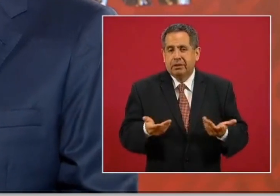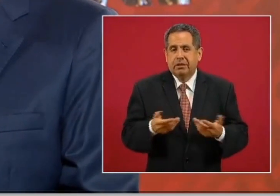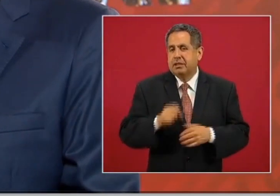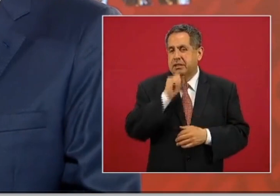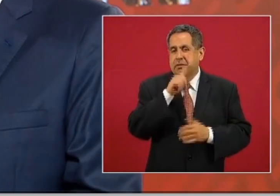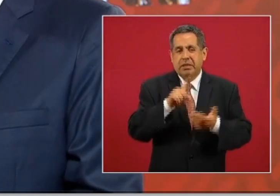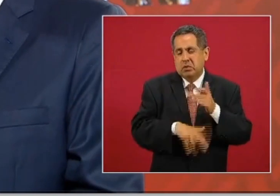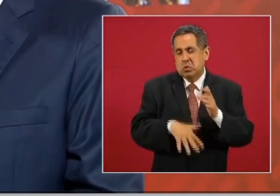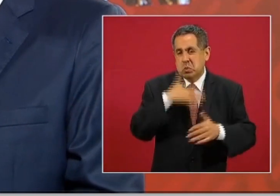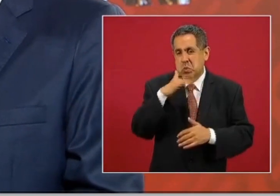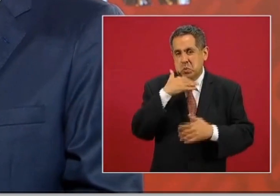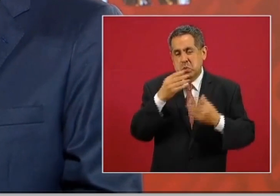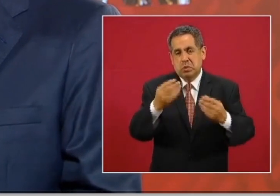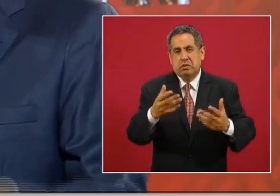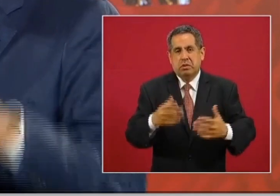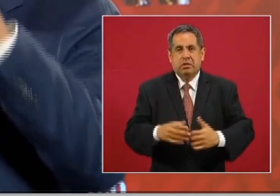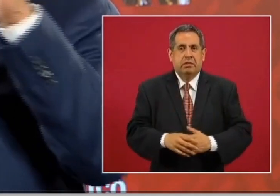Y los